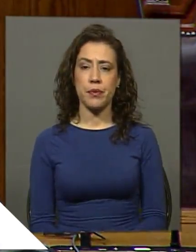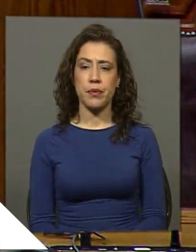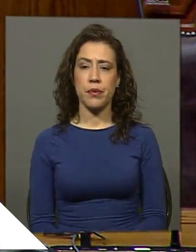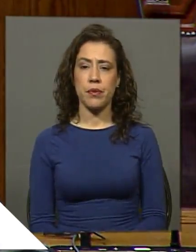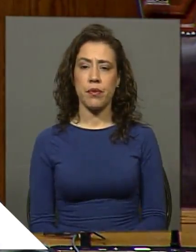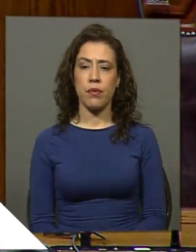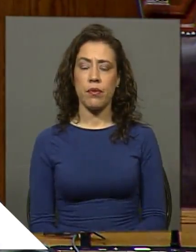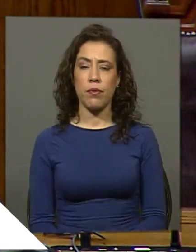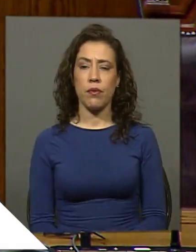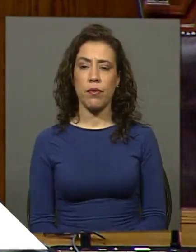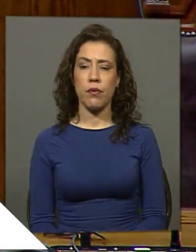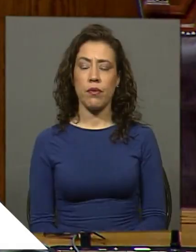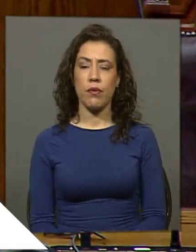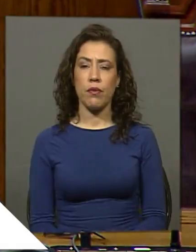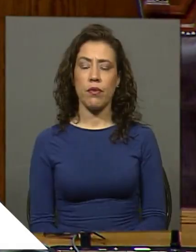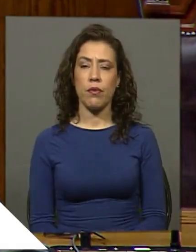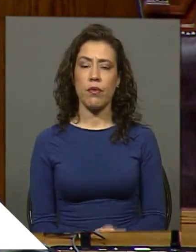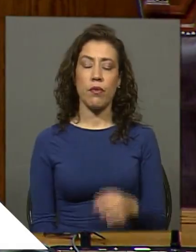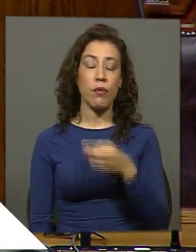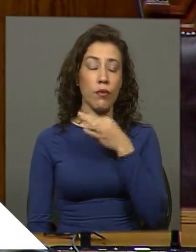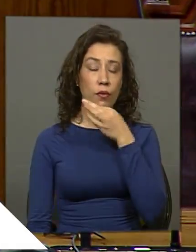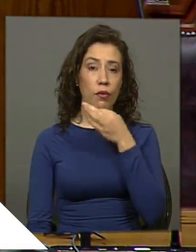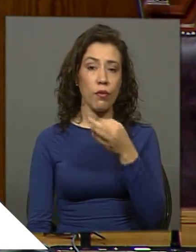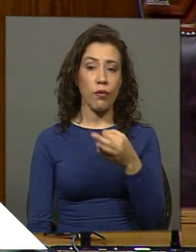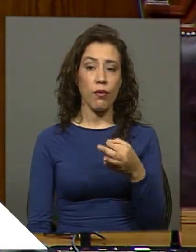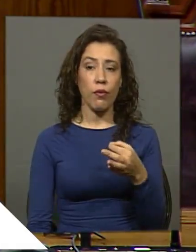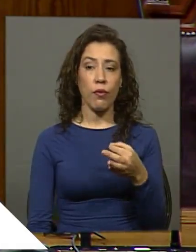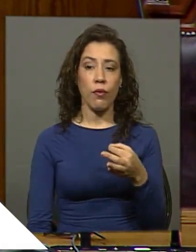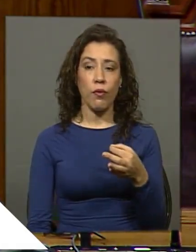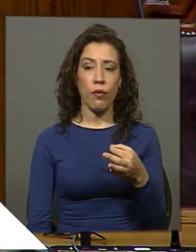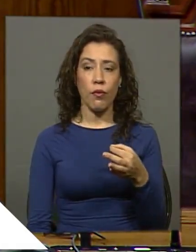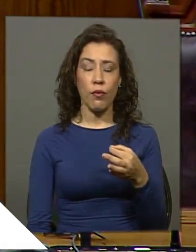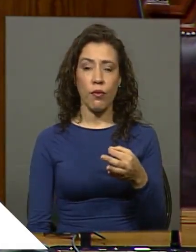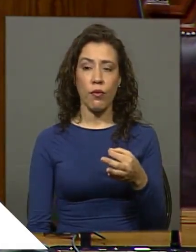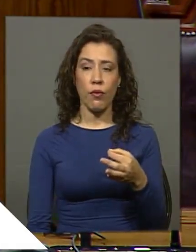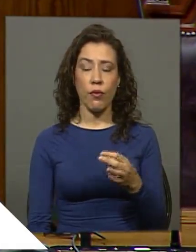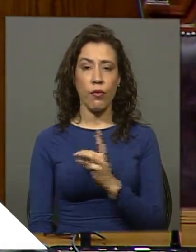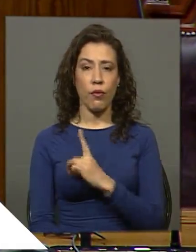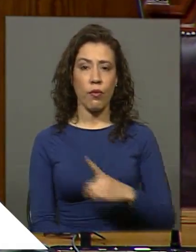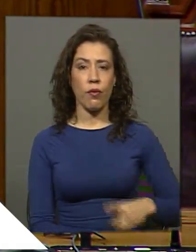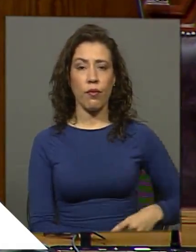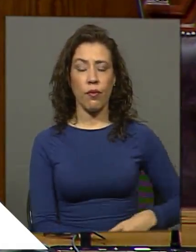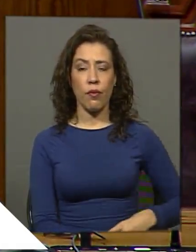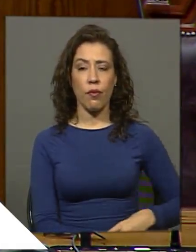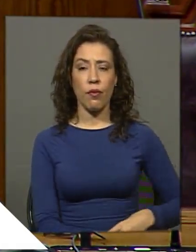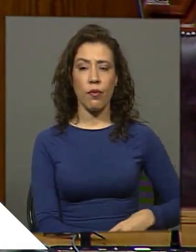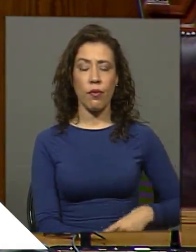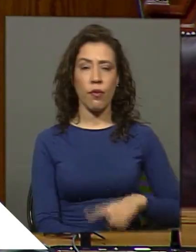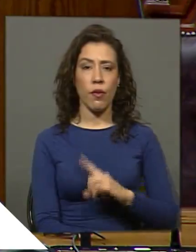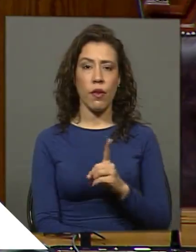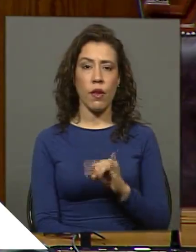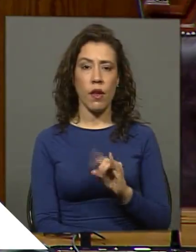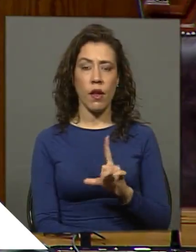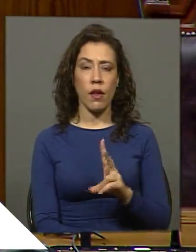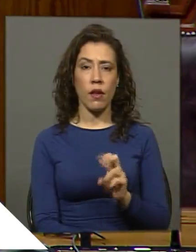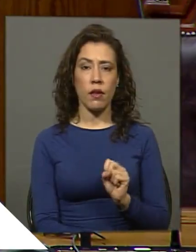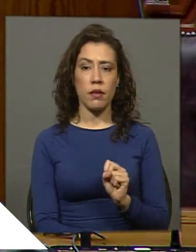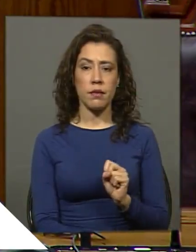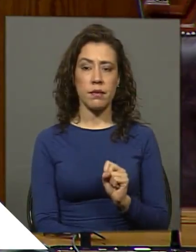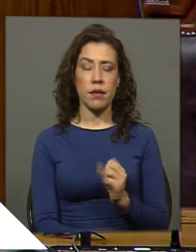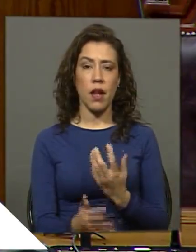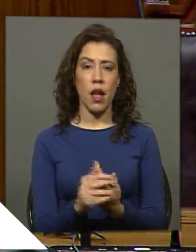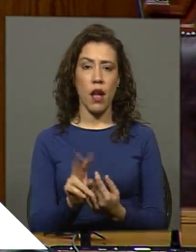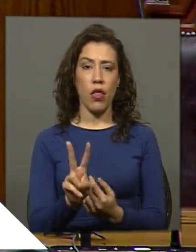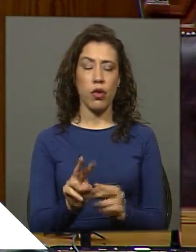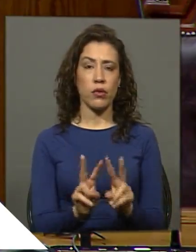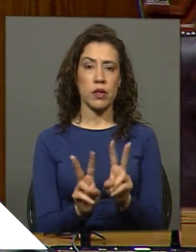como decía por ciento del presidente el diputado Silva hay dos